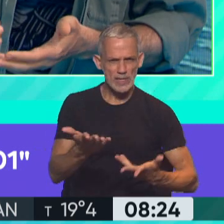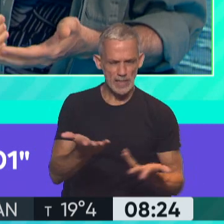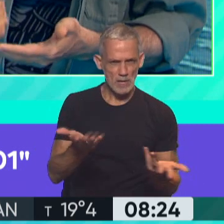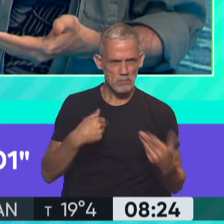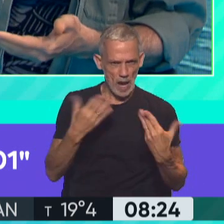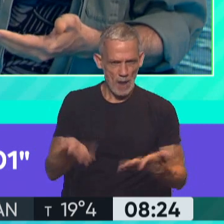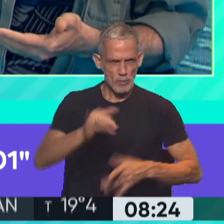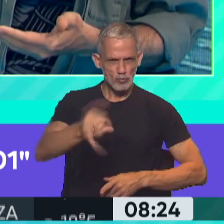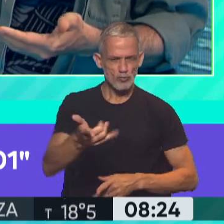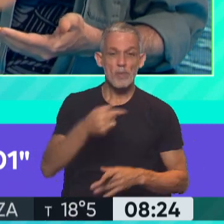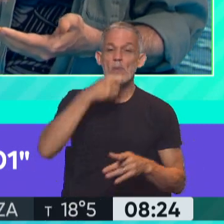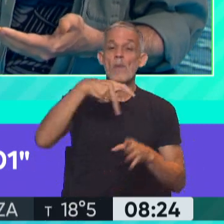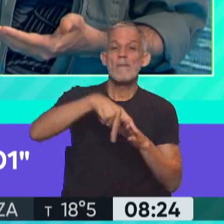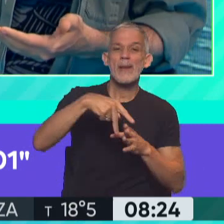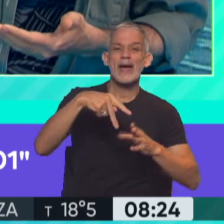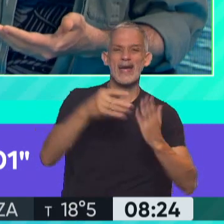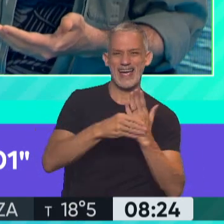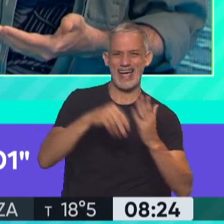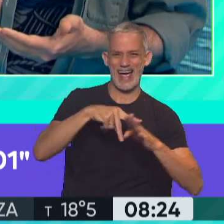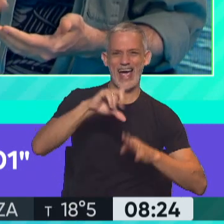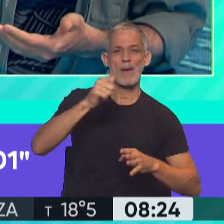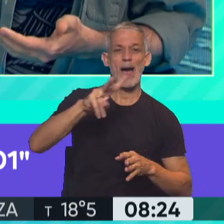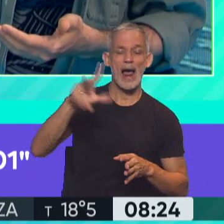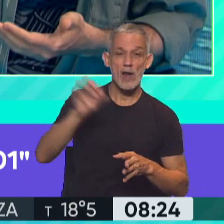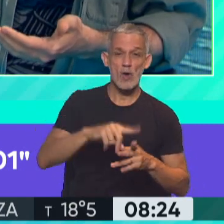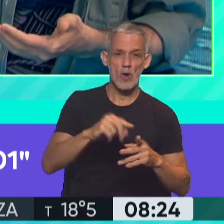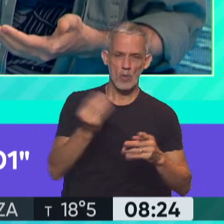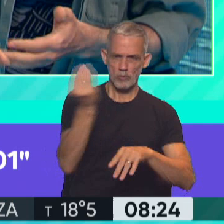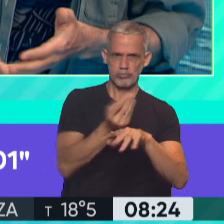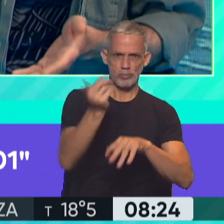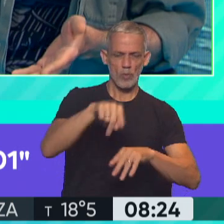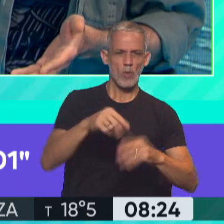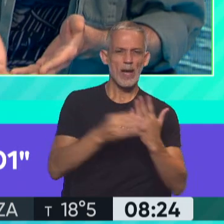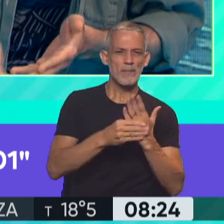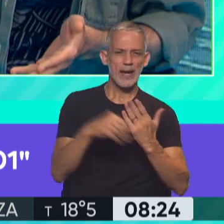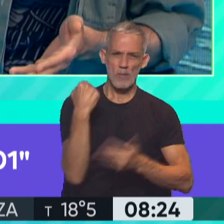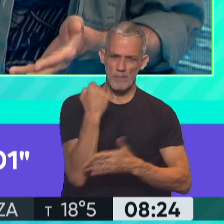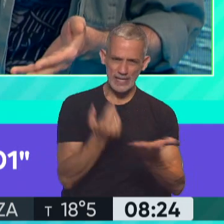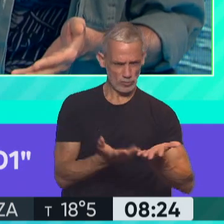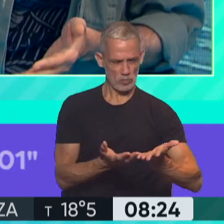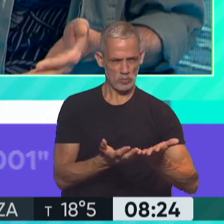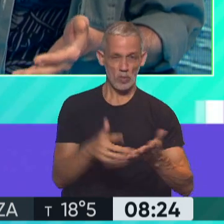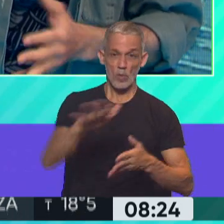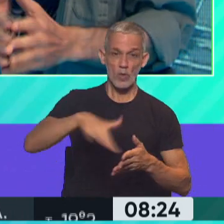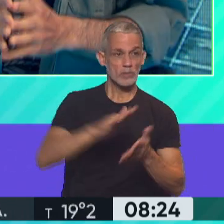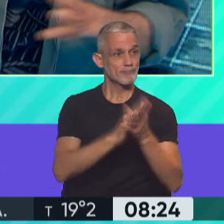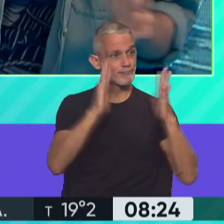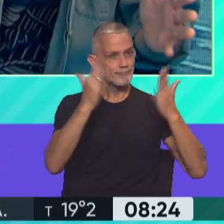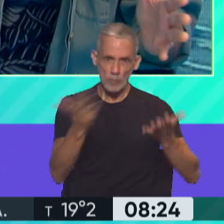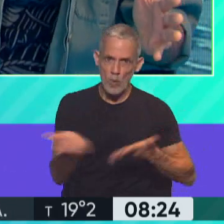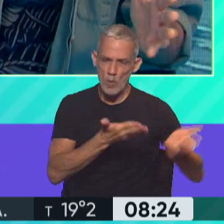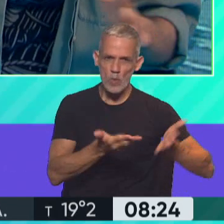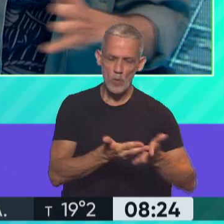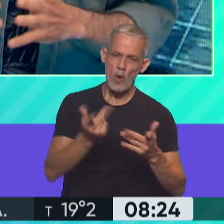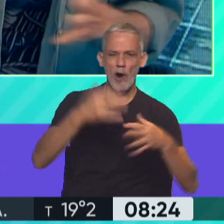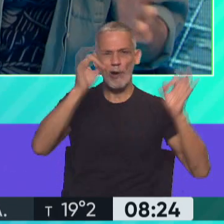ejemplo, cuando Cavallo vuelve a ser ministro de Economía en marzo del 2001, gran parte de la población lo recibió con los brazos abiertos, como dice, bueno, vino